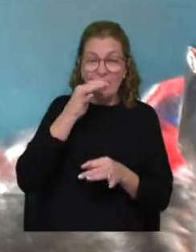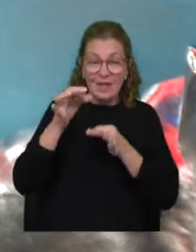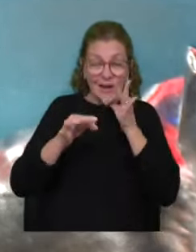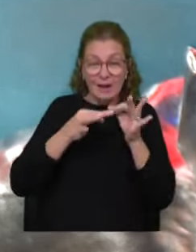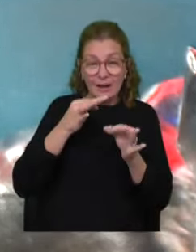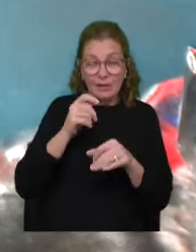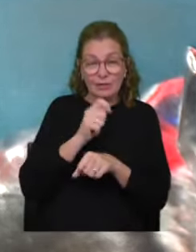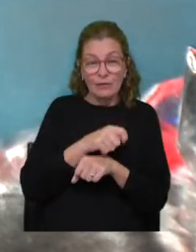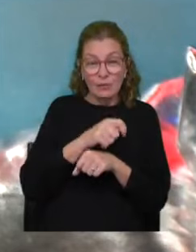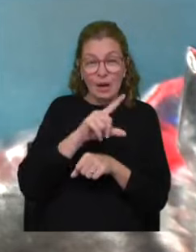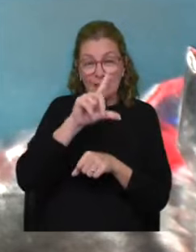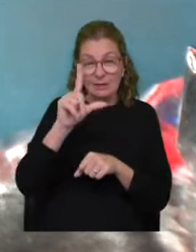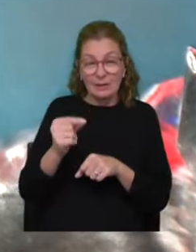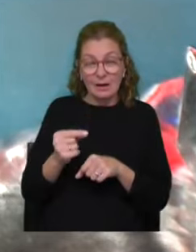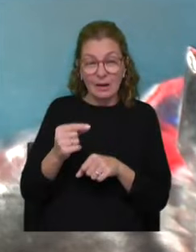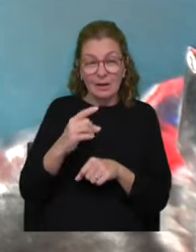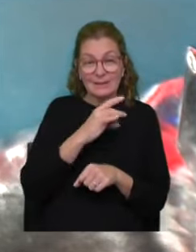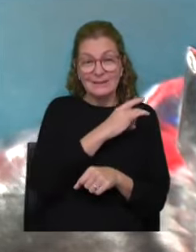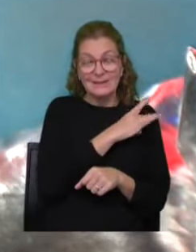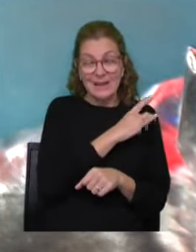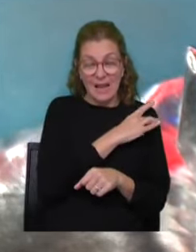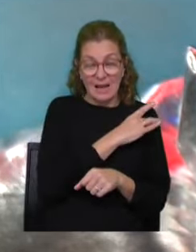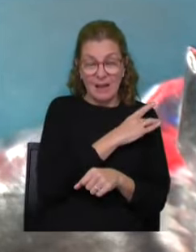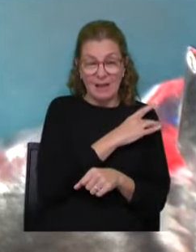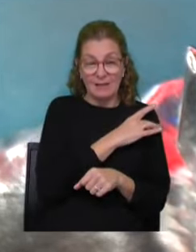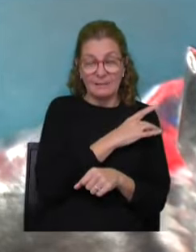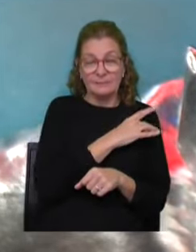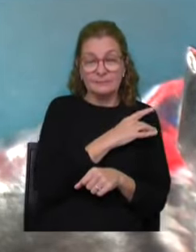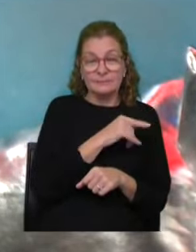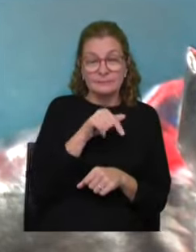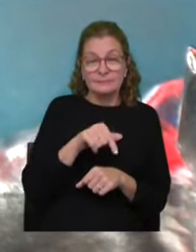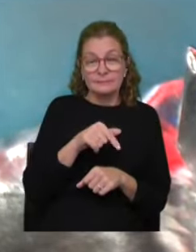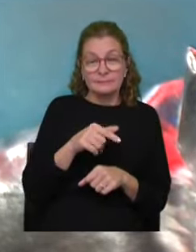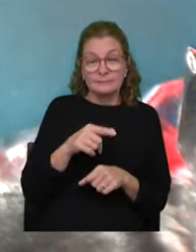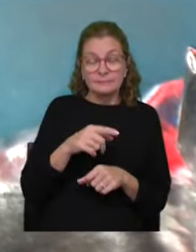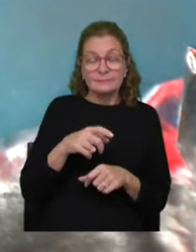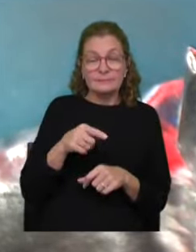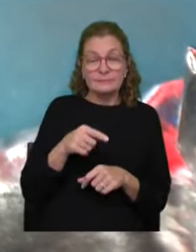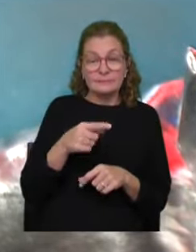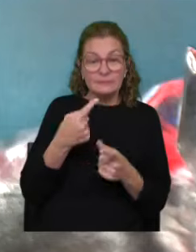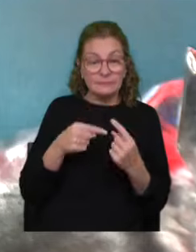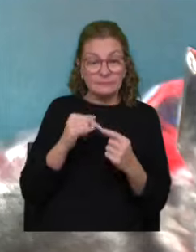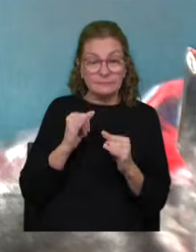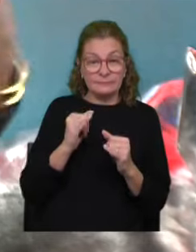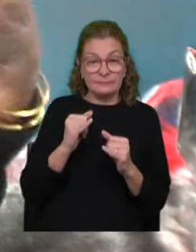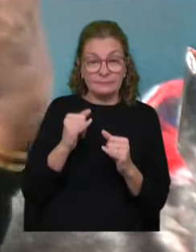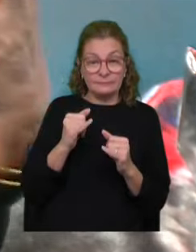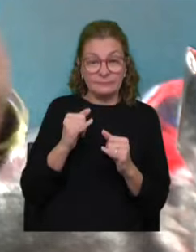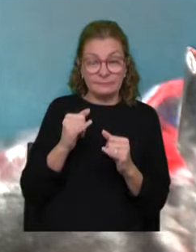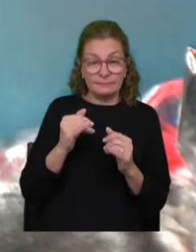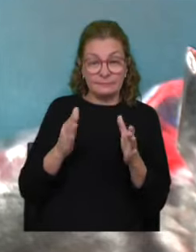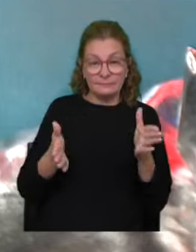tribunal en Italia, es una chilena, que la citan a declarar en este tribunal, y en el